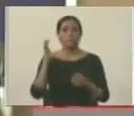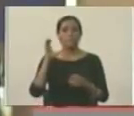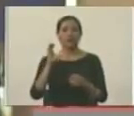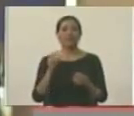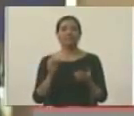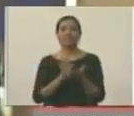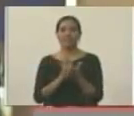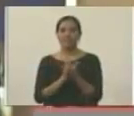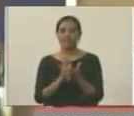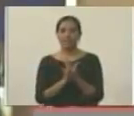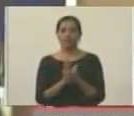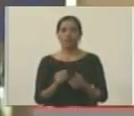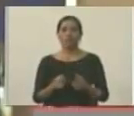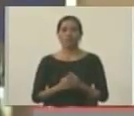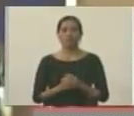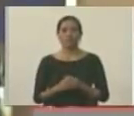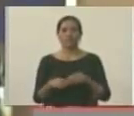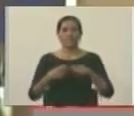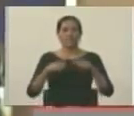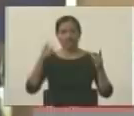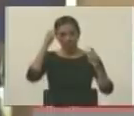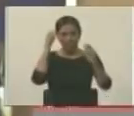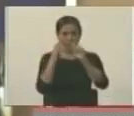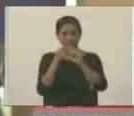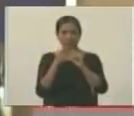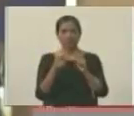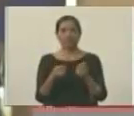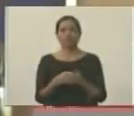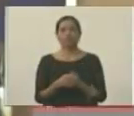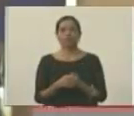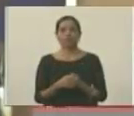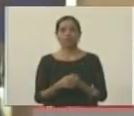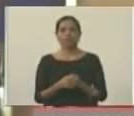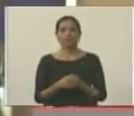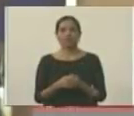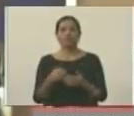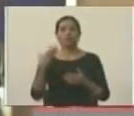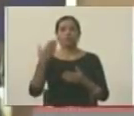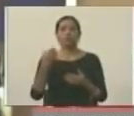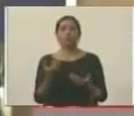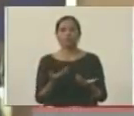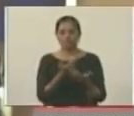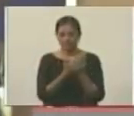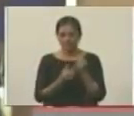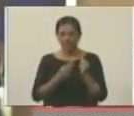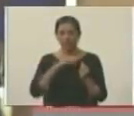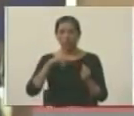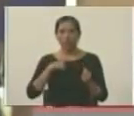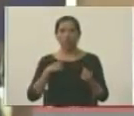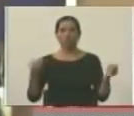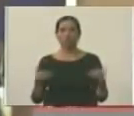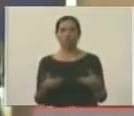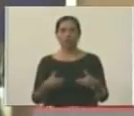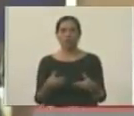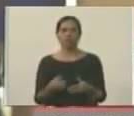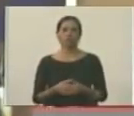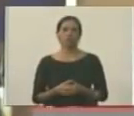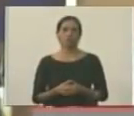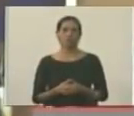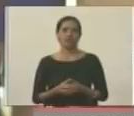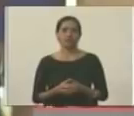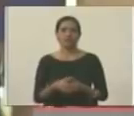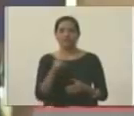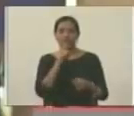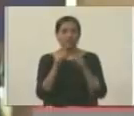lleno de esperanza, de bondad y de futuro, saldrá de nuestro esfuerzo. De las dificultades de hoy y de